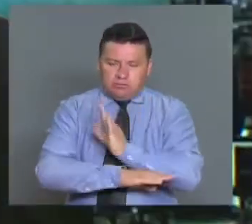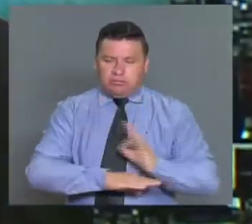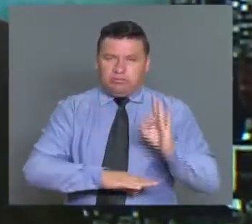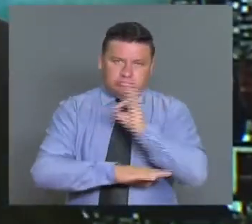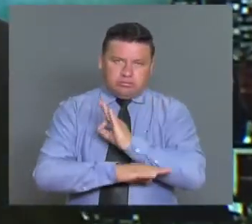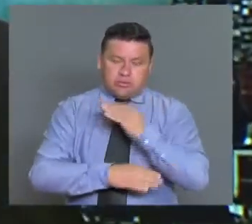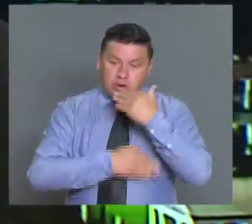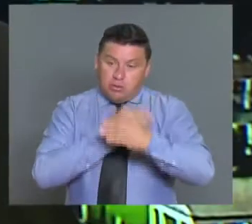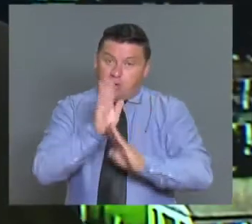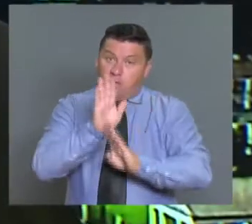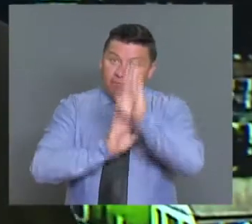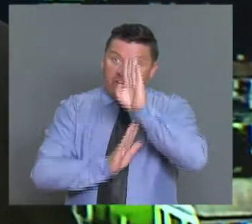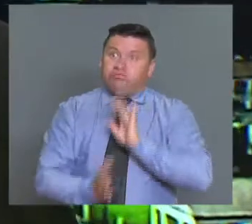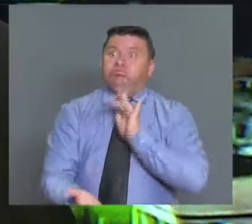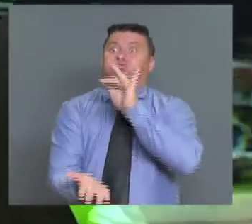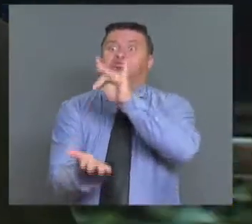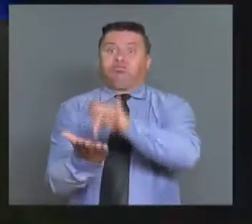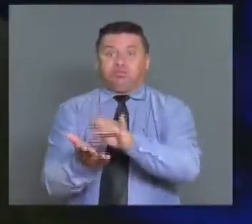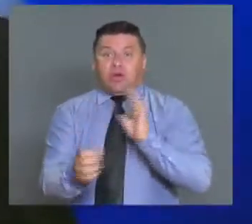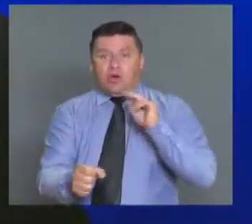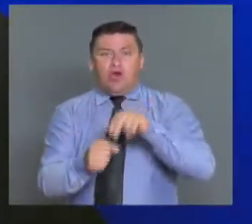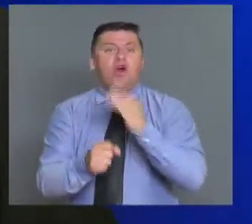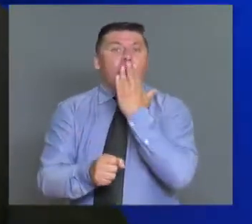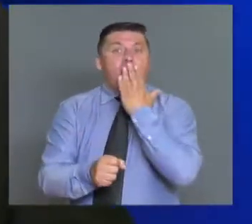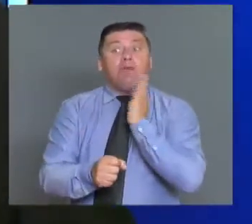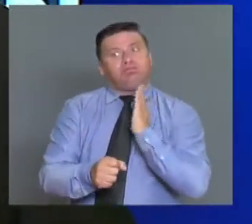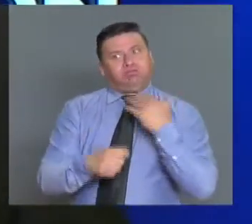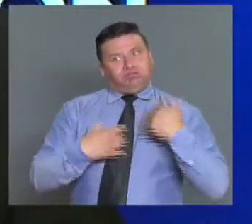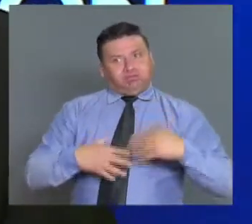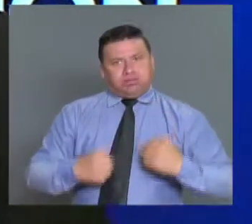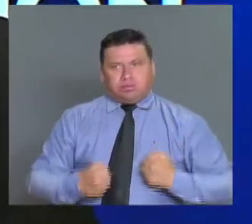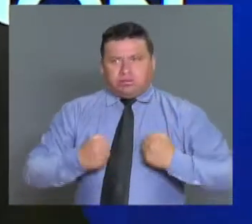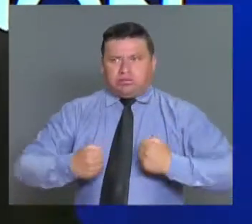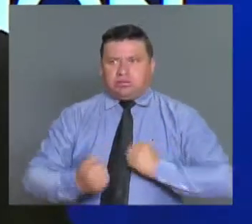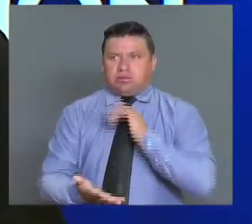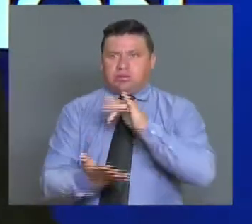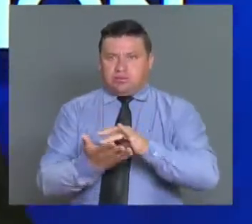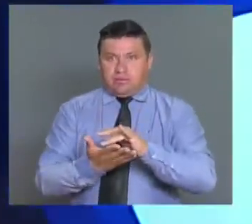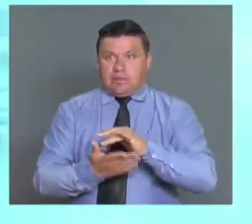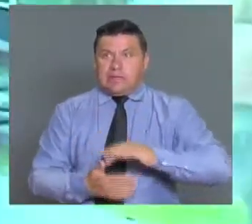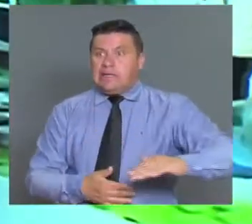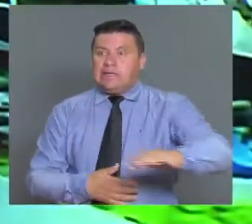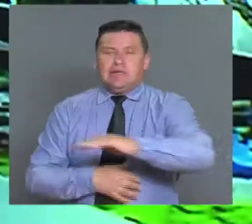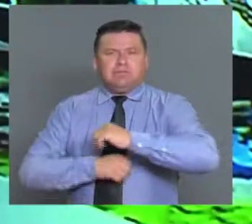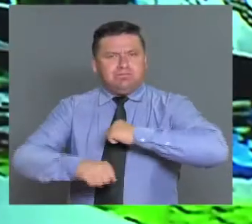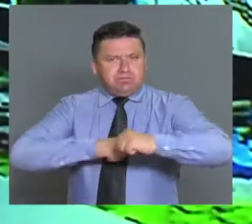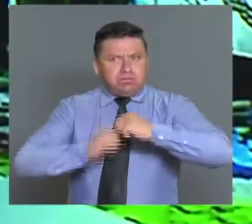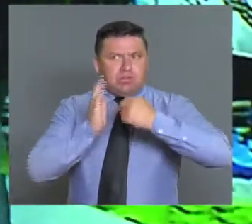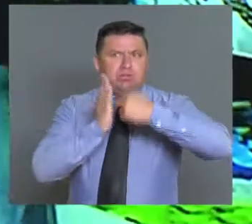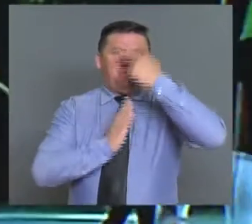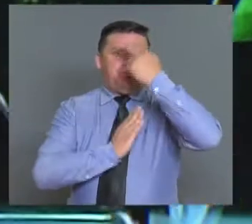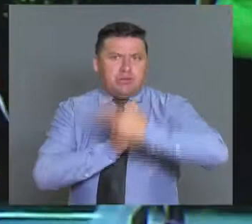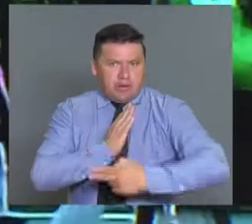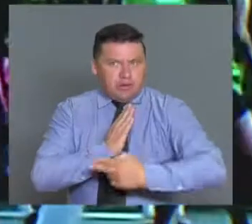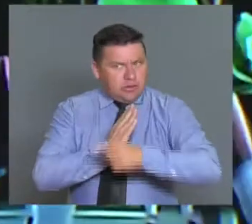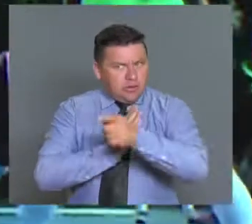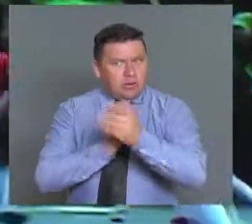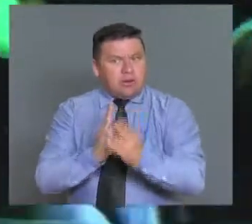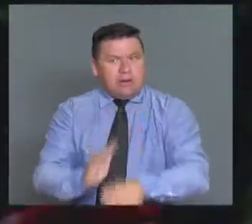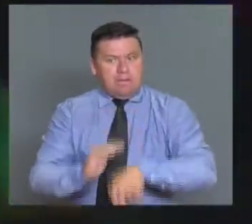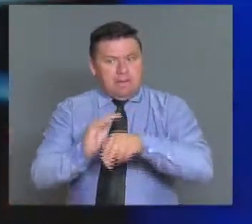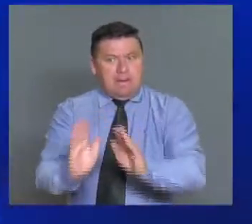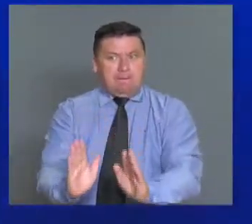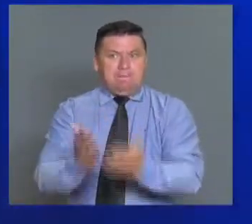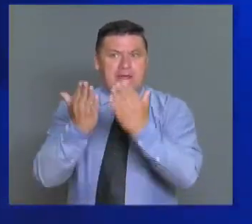a su progreso. Esta labor de la ESAP le ha permitido a esta comunidad en la primavera gestionar proyectos en pro de su bienestar